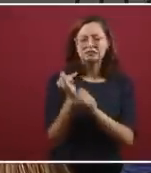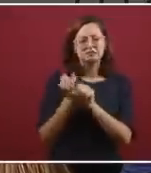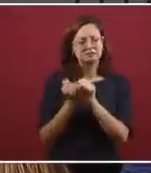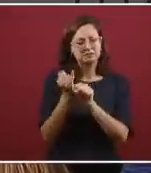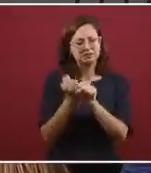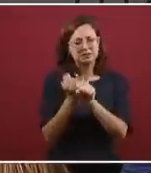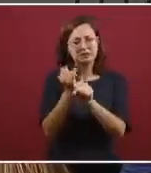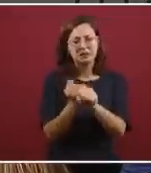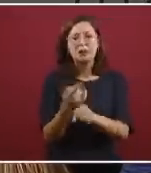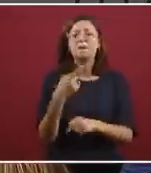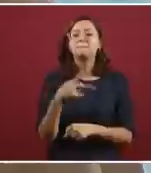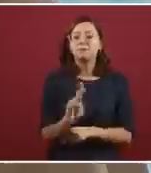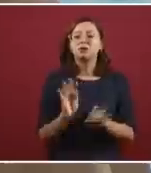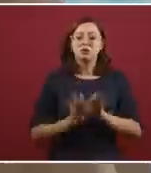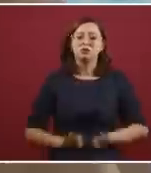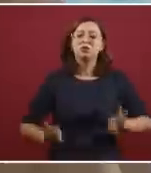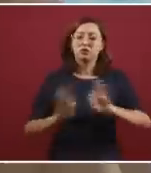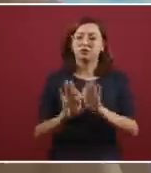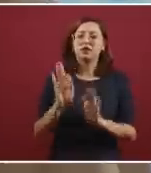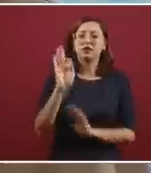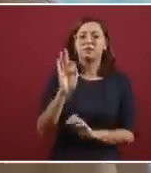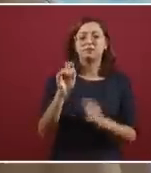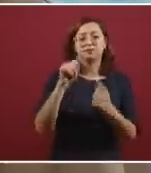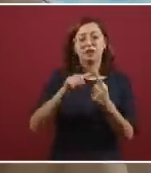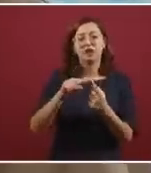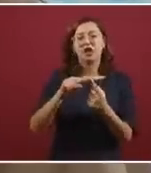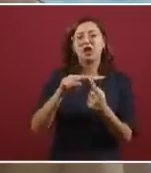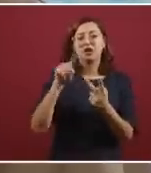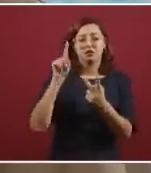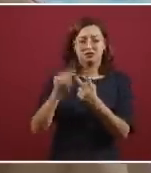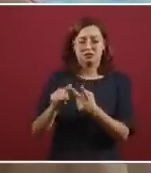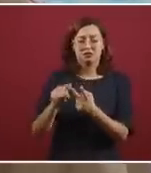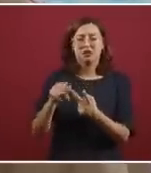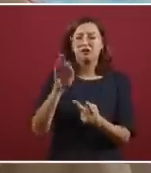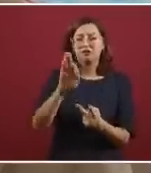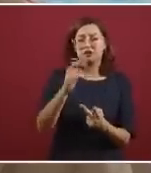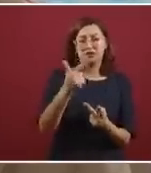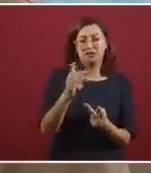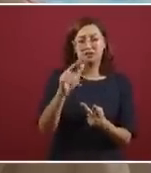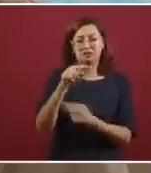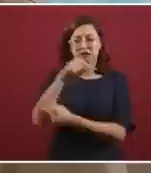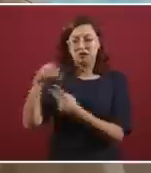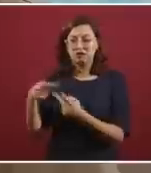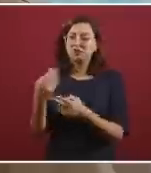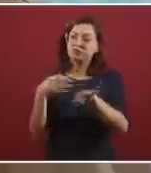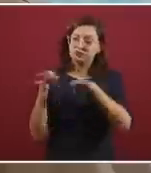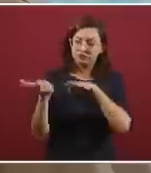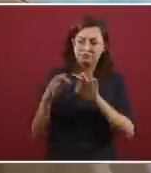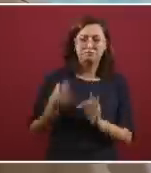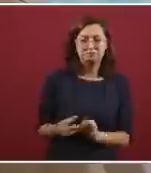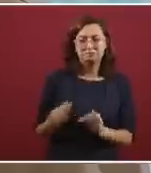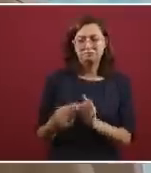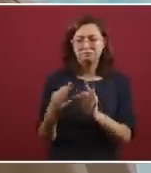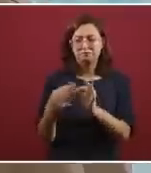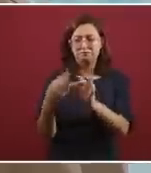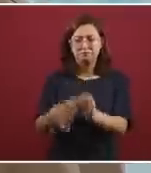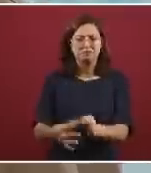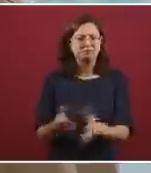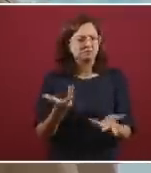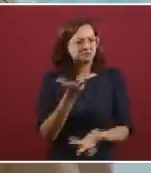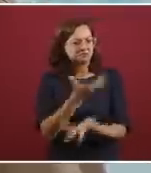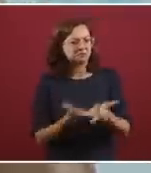que el autor y disco oficial y la fiscala sandra república hagan su trabajo y no permitan que estos hechos